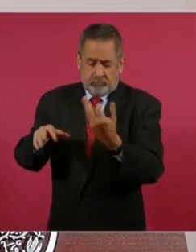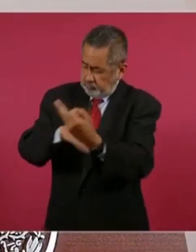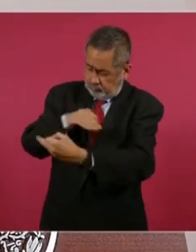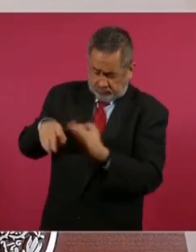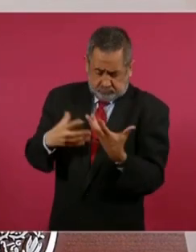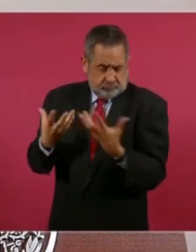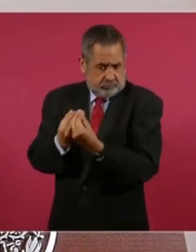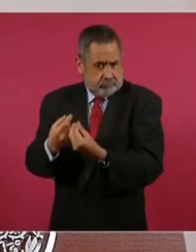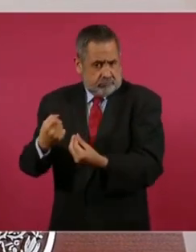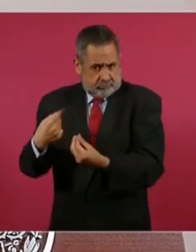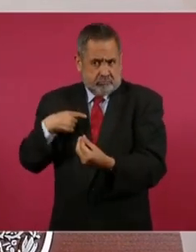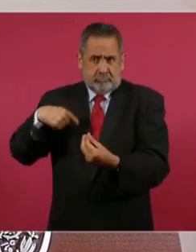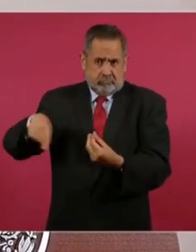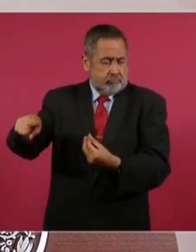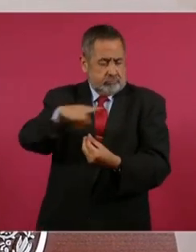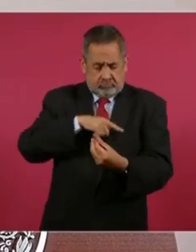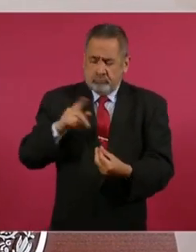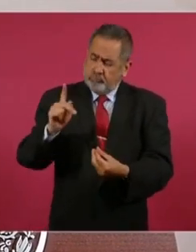Todos.